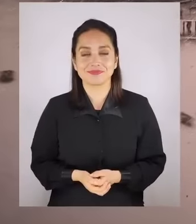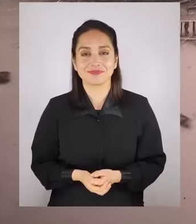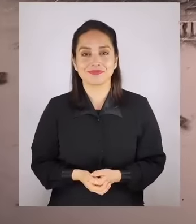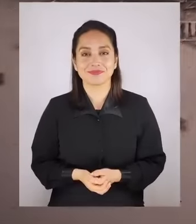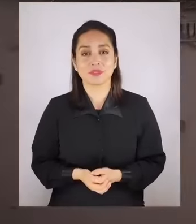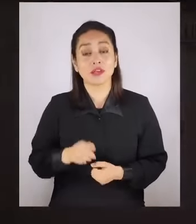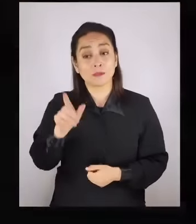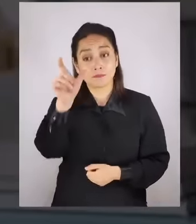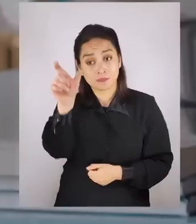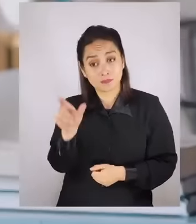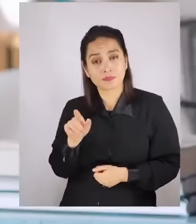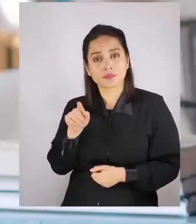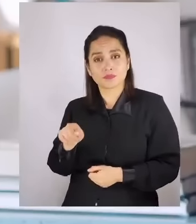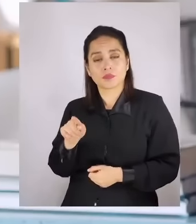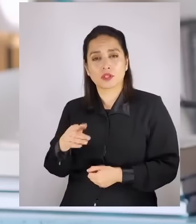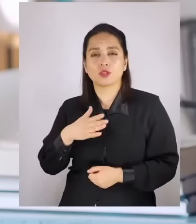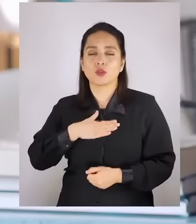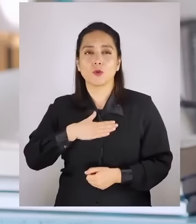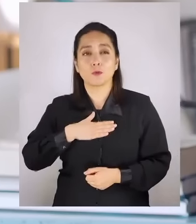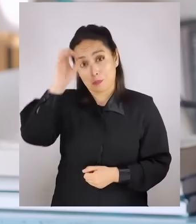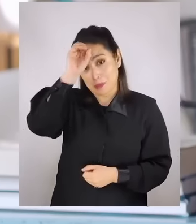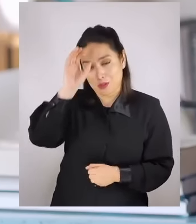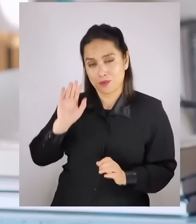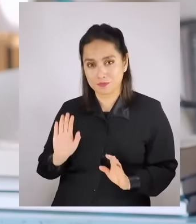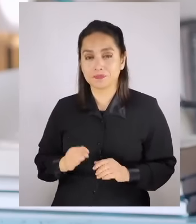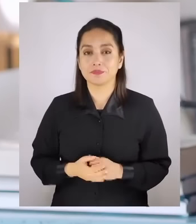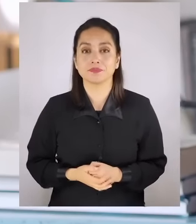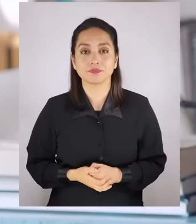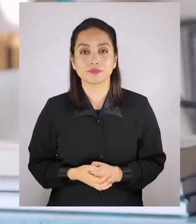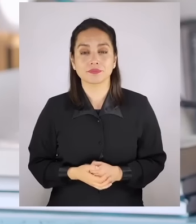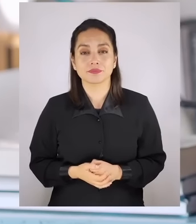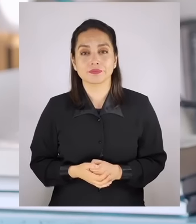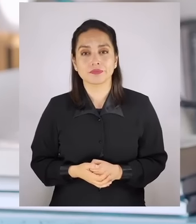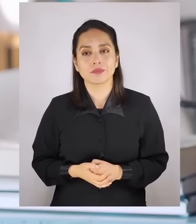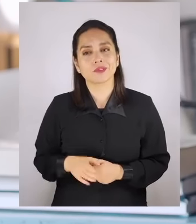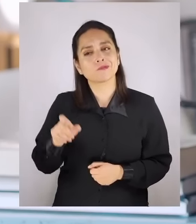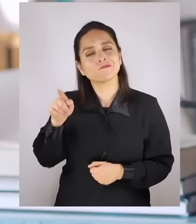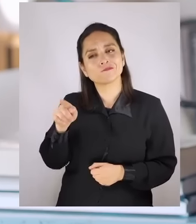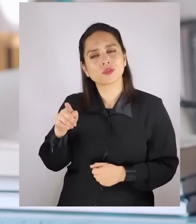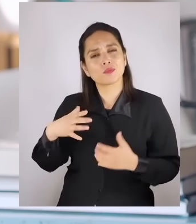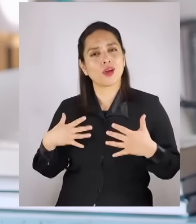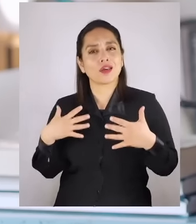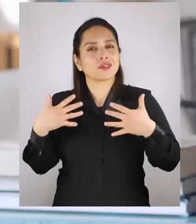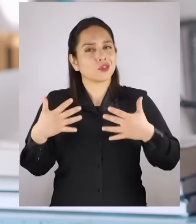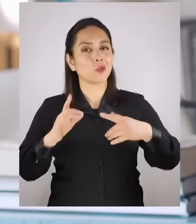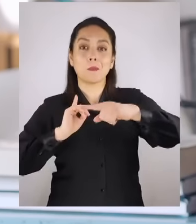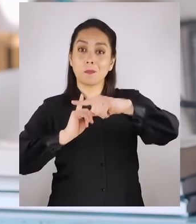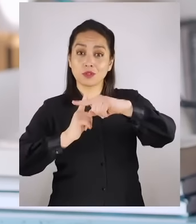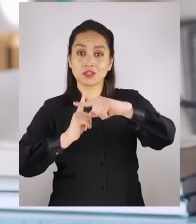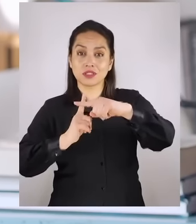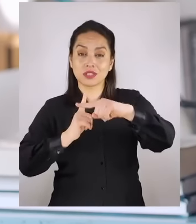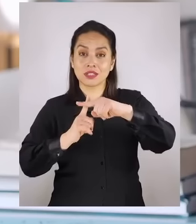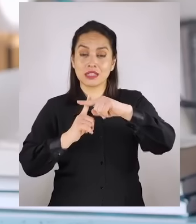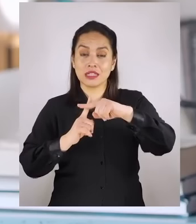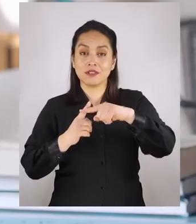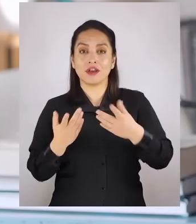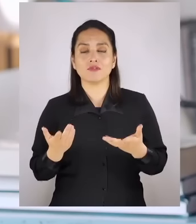Era alguien, desde mi perspectiva, como con una actitud muy positiva y de